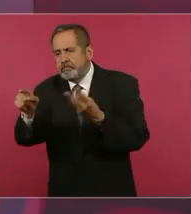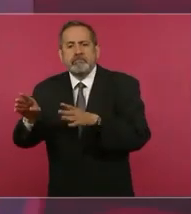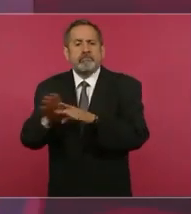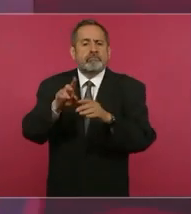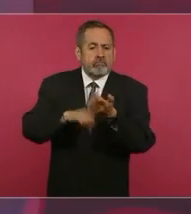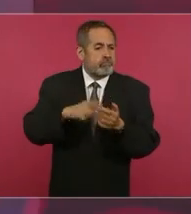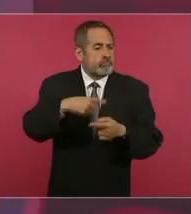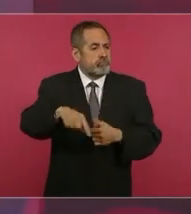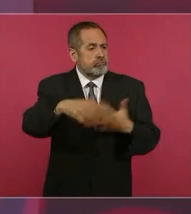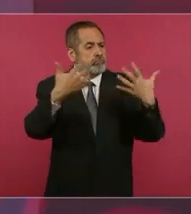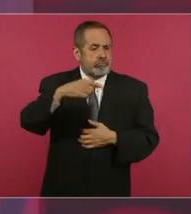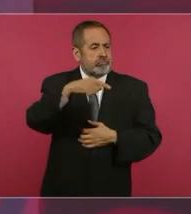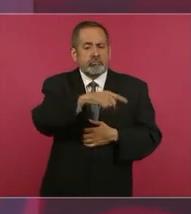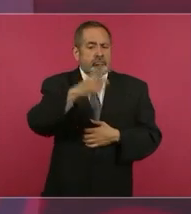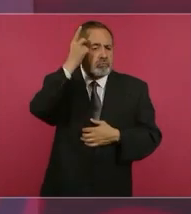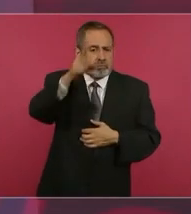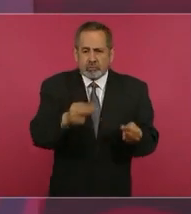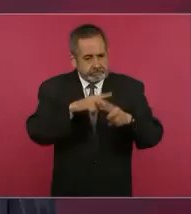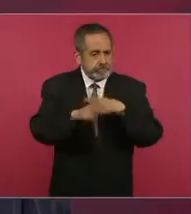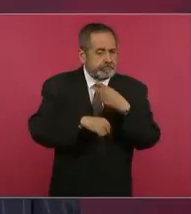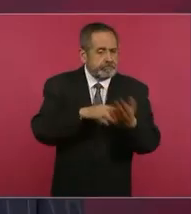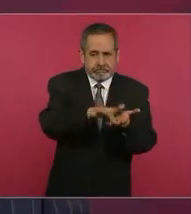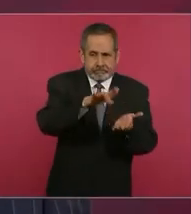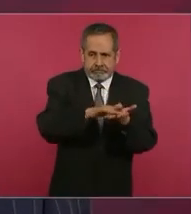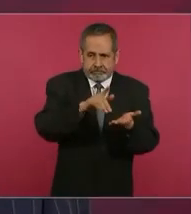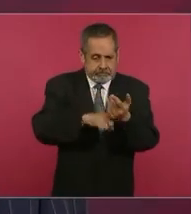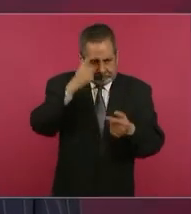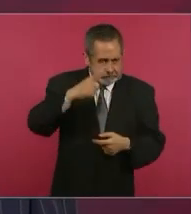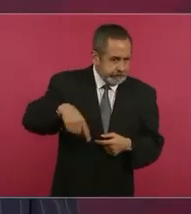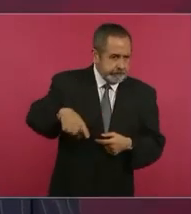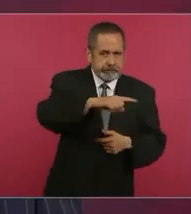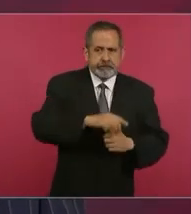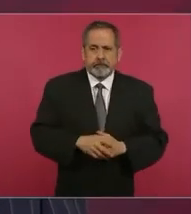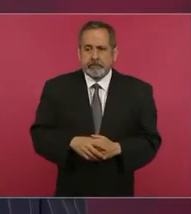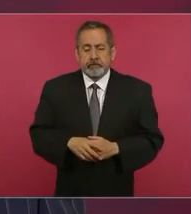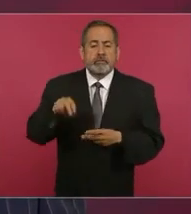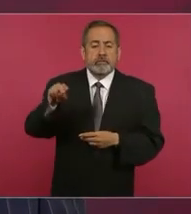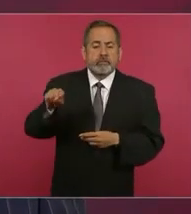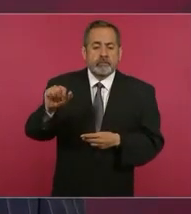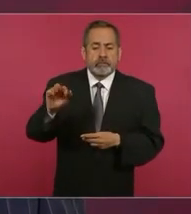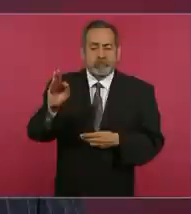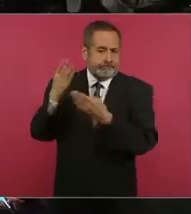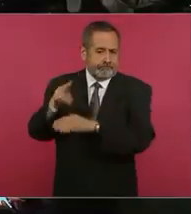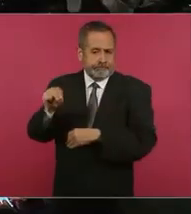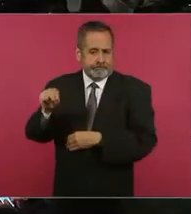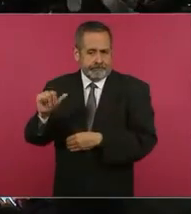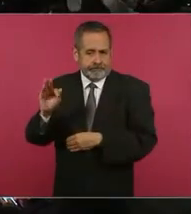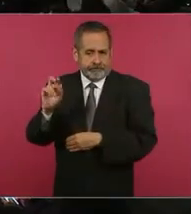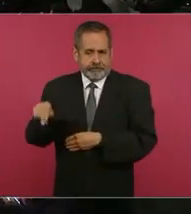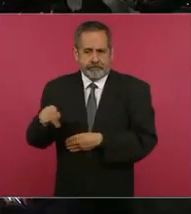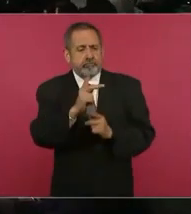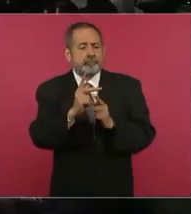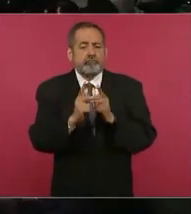empresarios pequeños medianos comerciantes luego eh nacional financiera ha decidido entregar